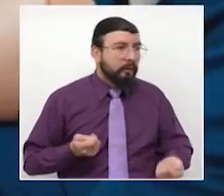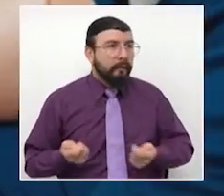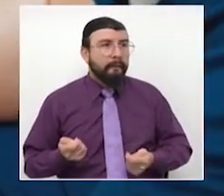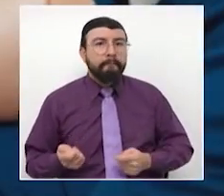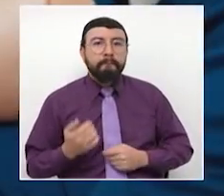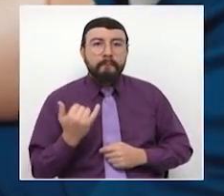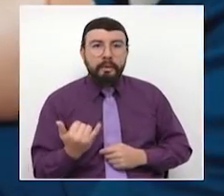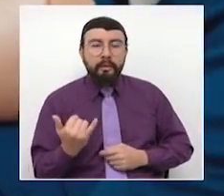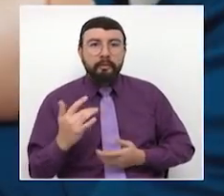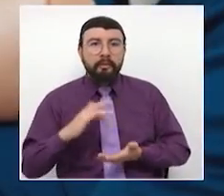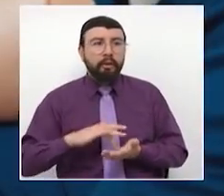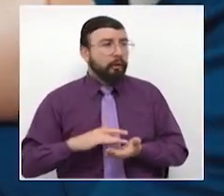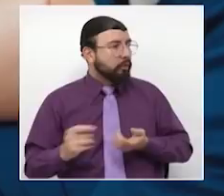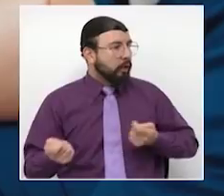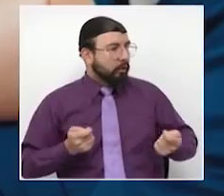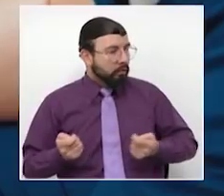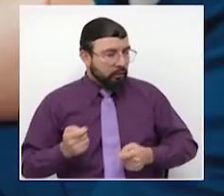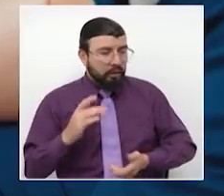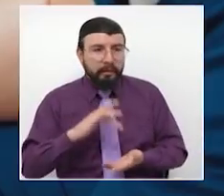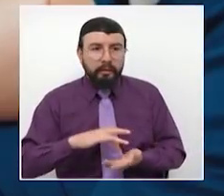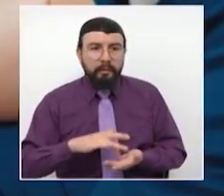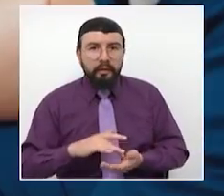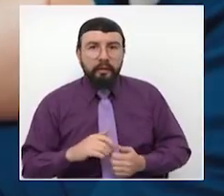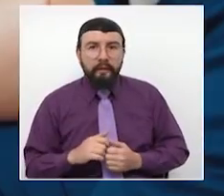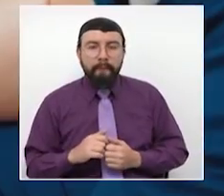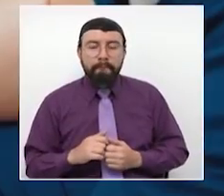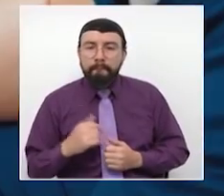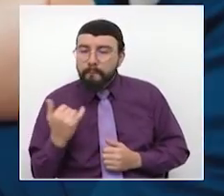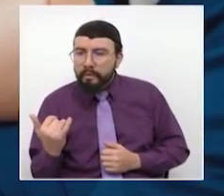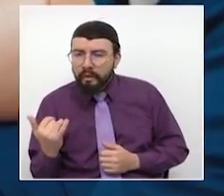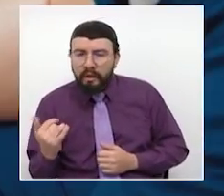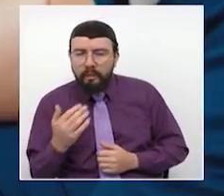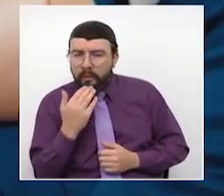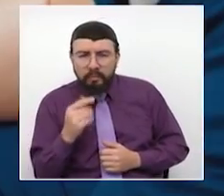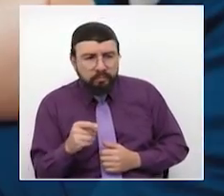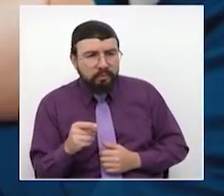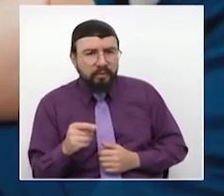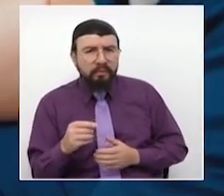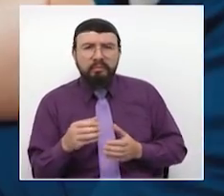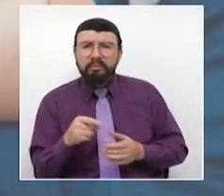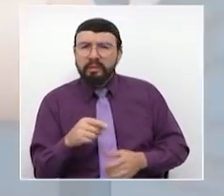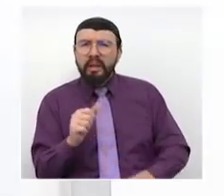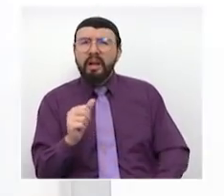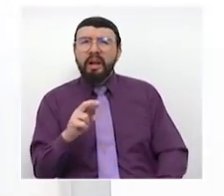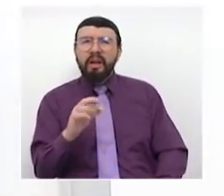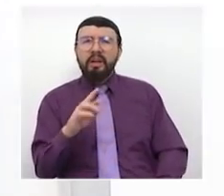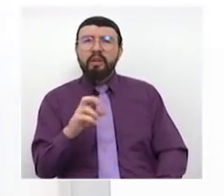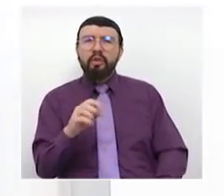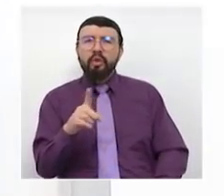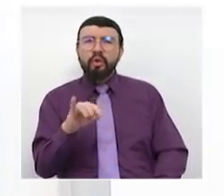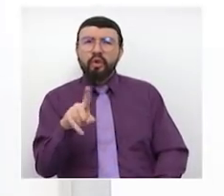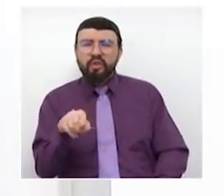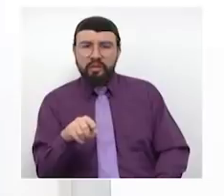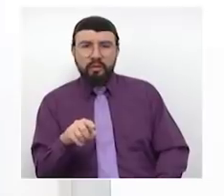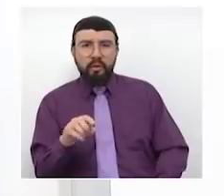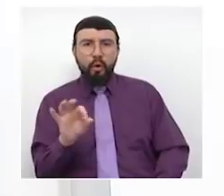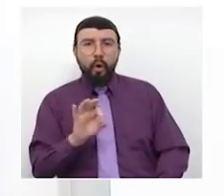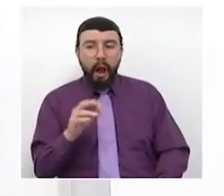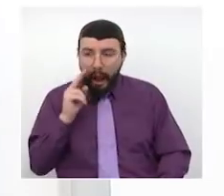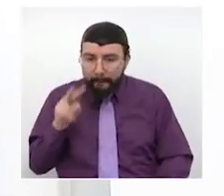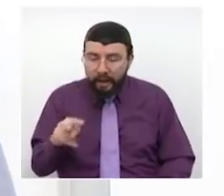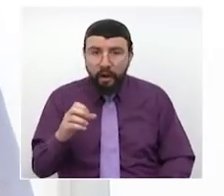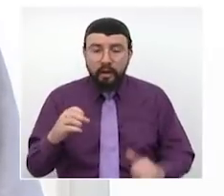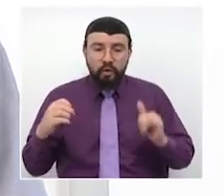magnífica pregunta porque se ha vuelto un tabú esto de la artrosis. Entonces, que veo en YouTube y que